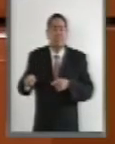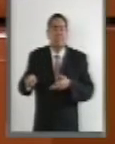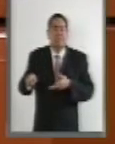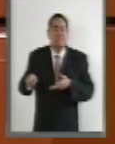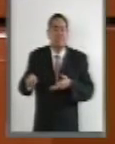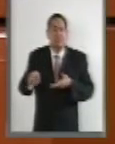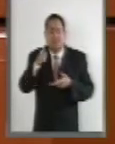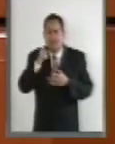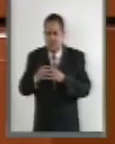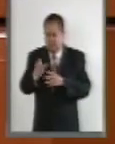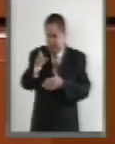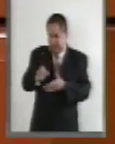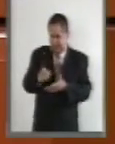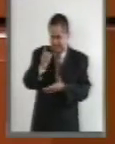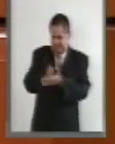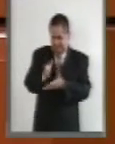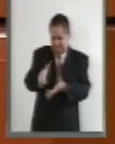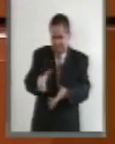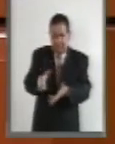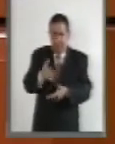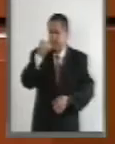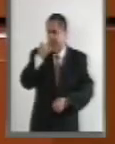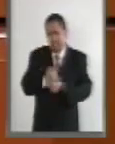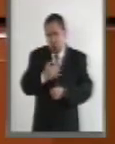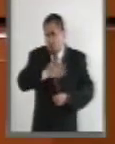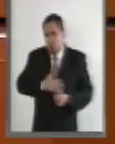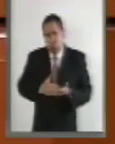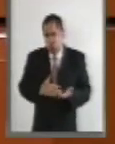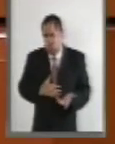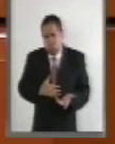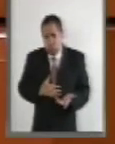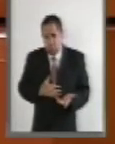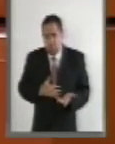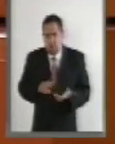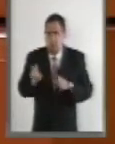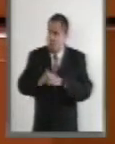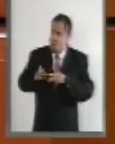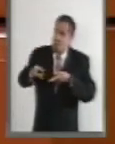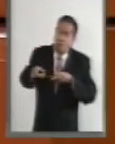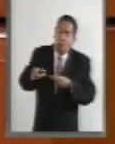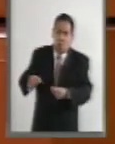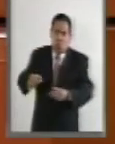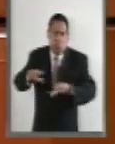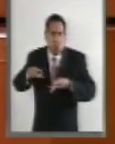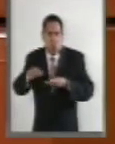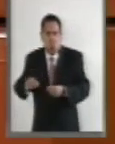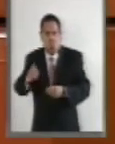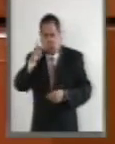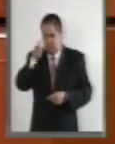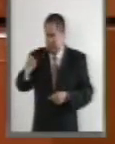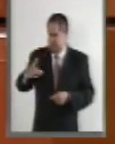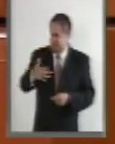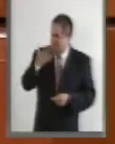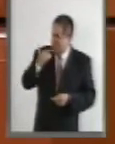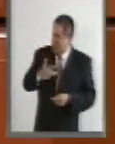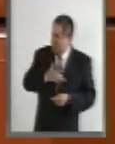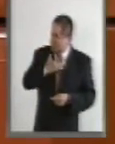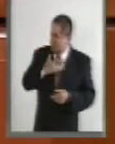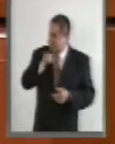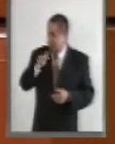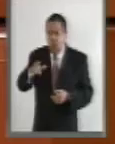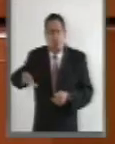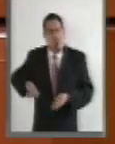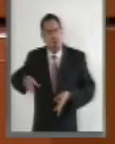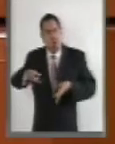es un símbolo de las injusticias que, frente a los gastos frívolos, a